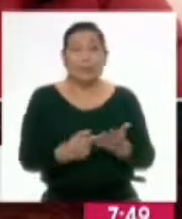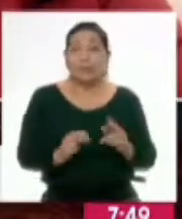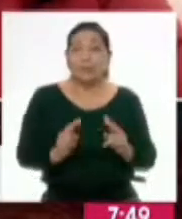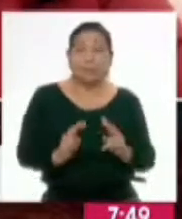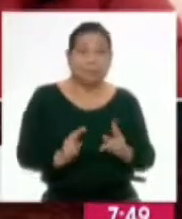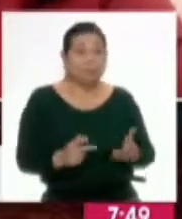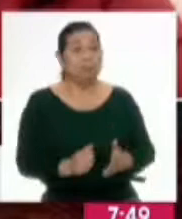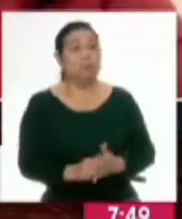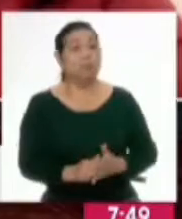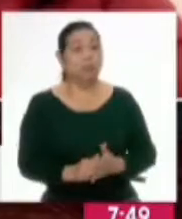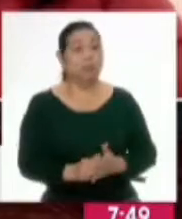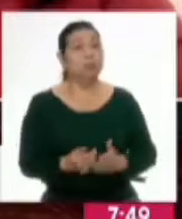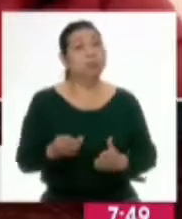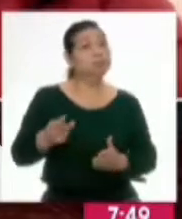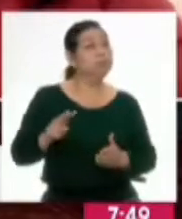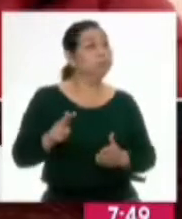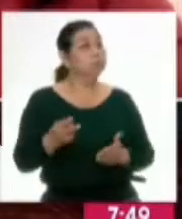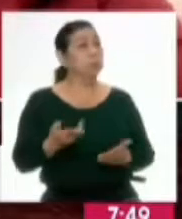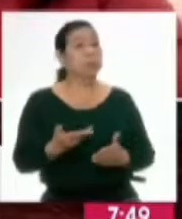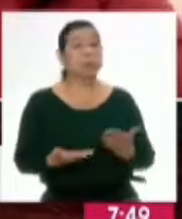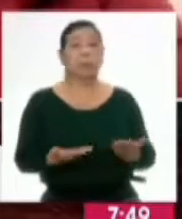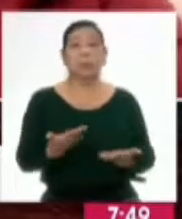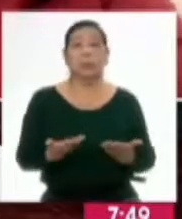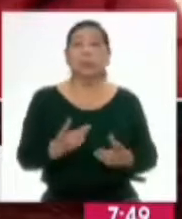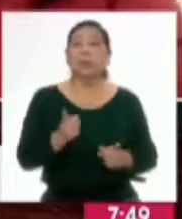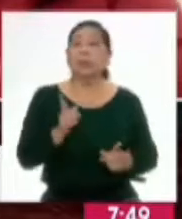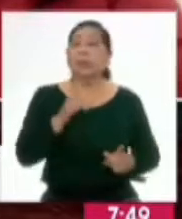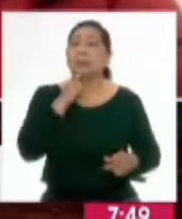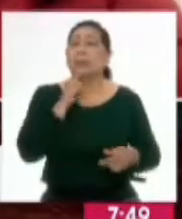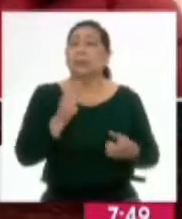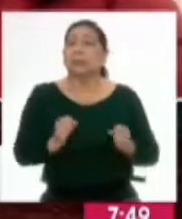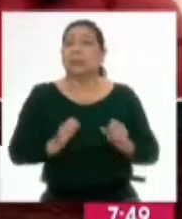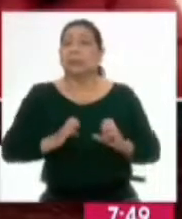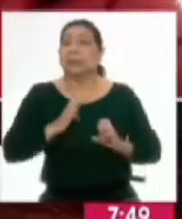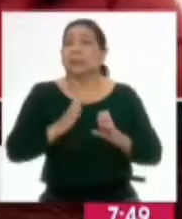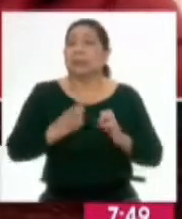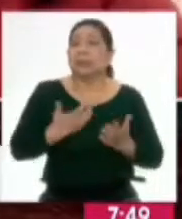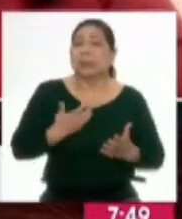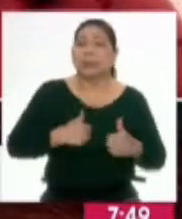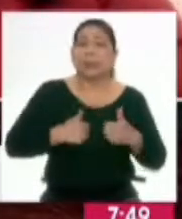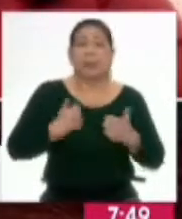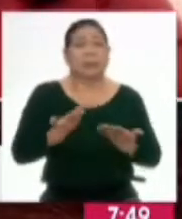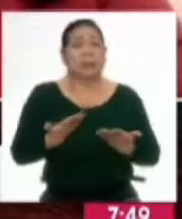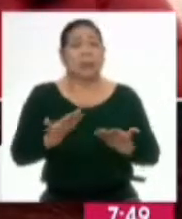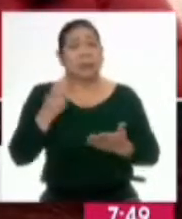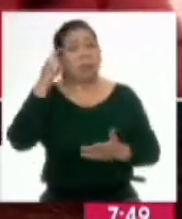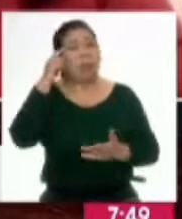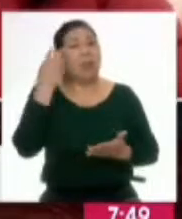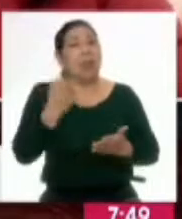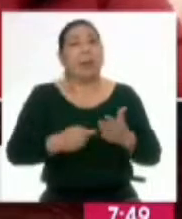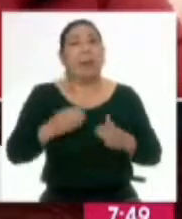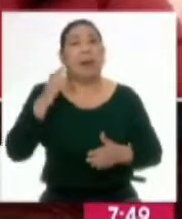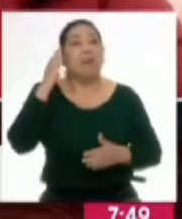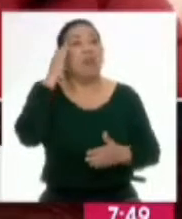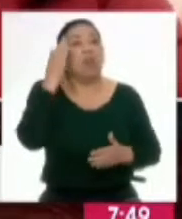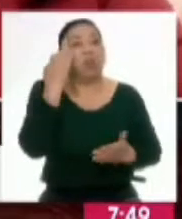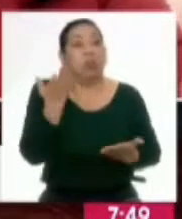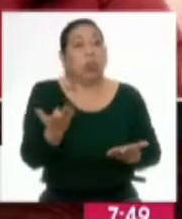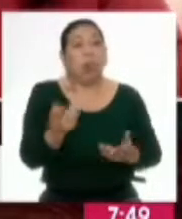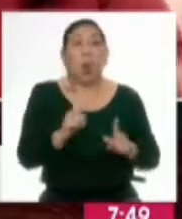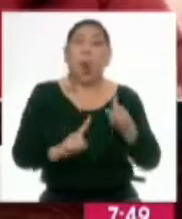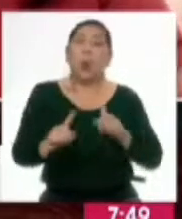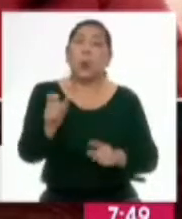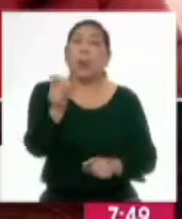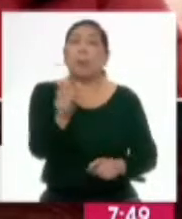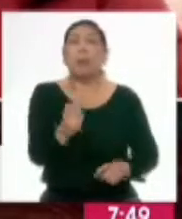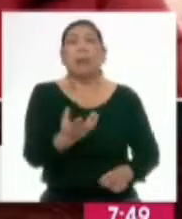notando en el aumento de cuadros, como la ansiedad, que es esa mirada catástrofe al futuro, o también la